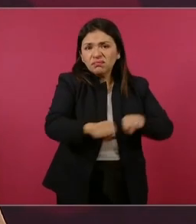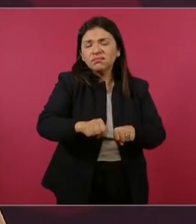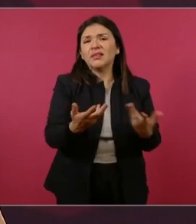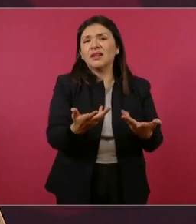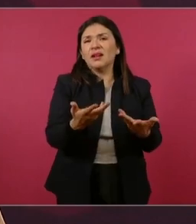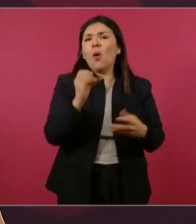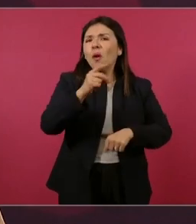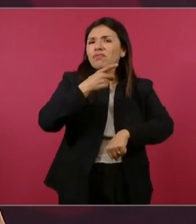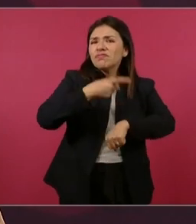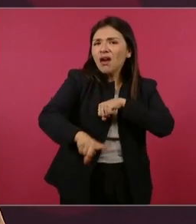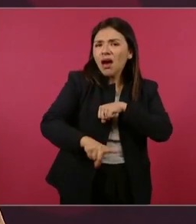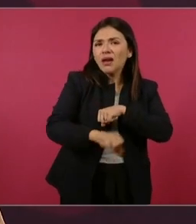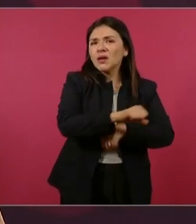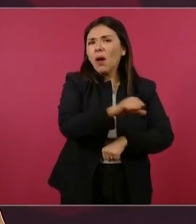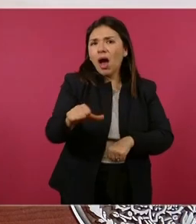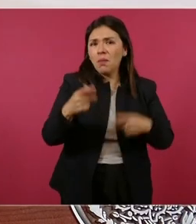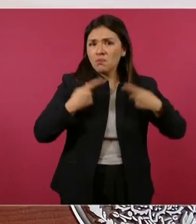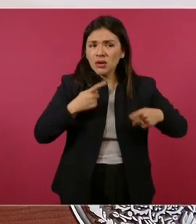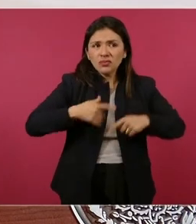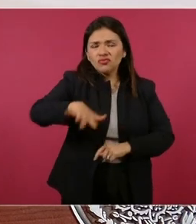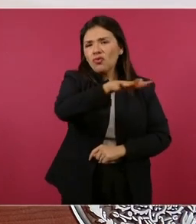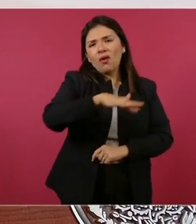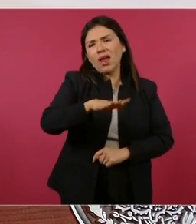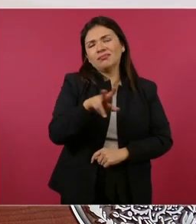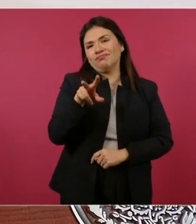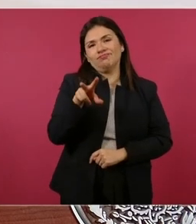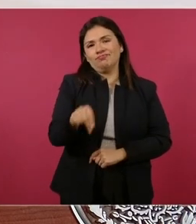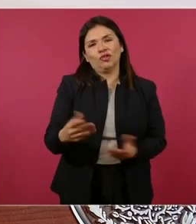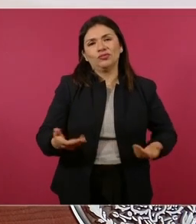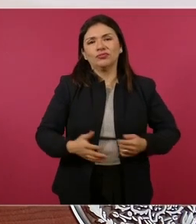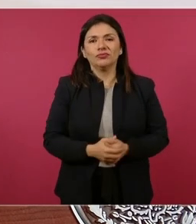dañe a la población.